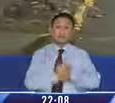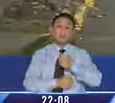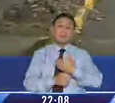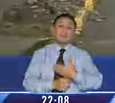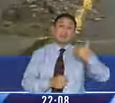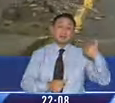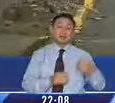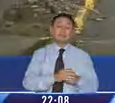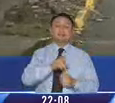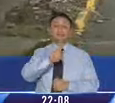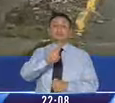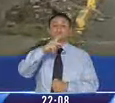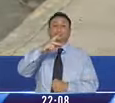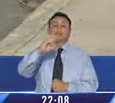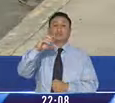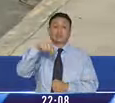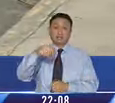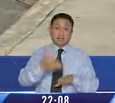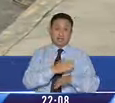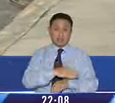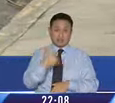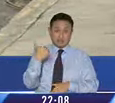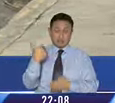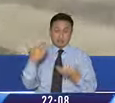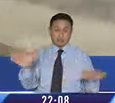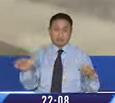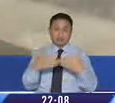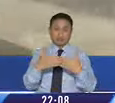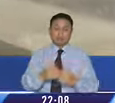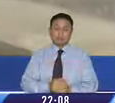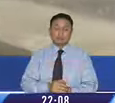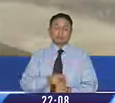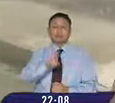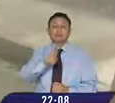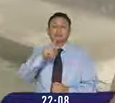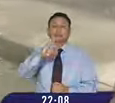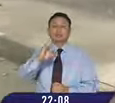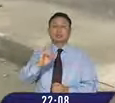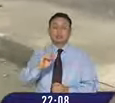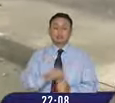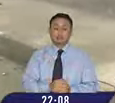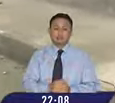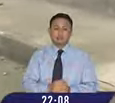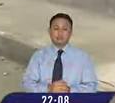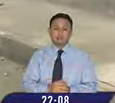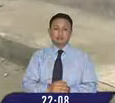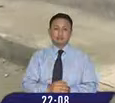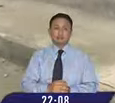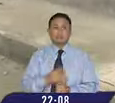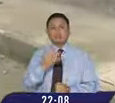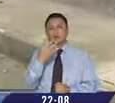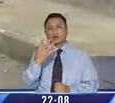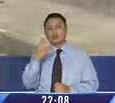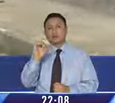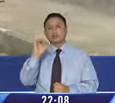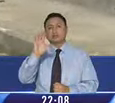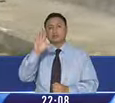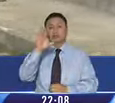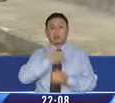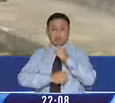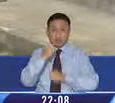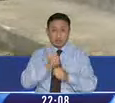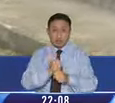de policía comunitaria con la que contaban fue cerrada. El UPC llevaron hace 4 o 5 años, lo retiraron de aquí